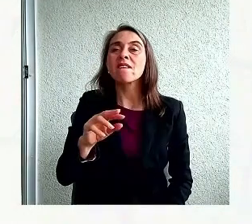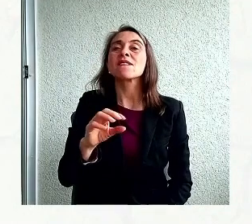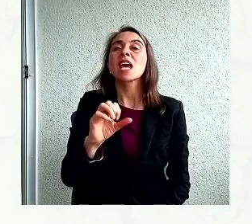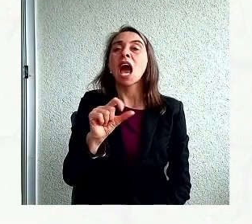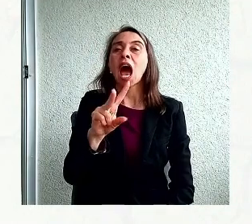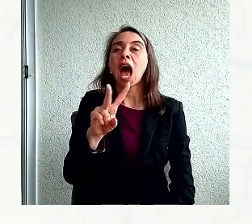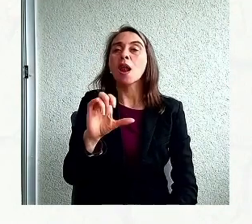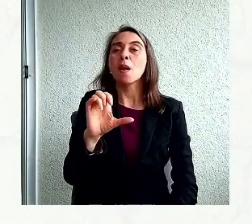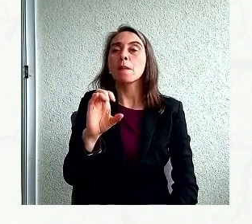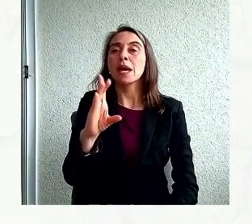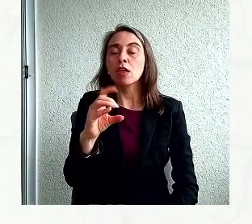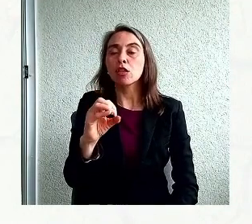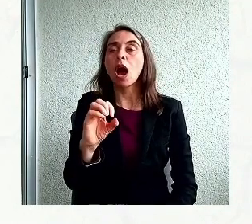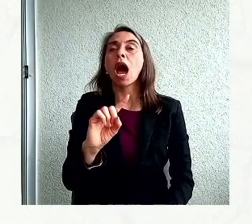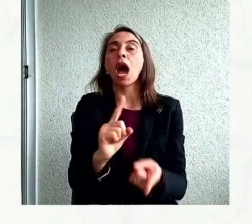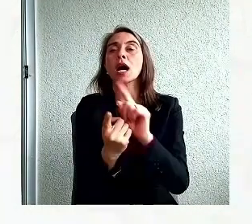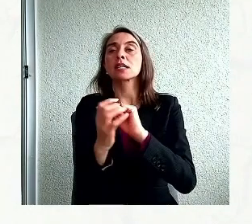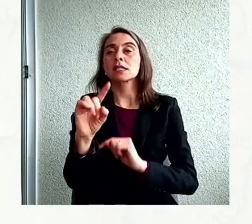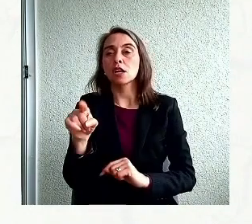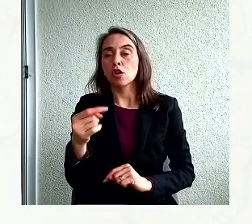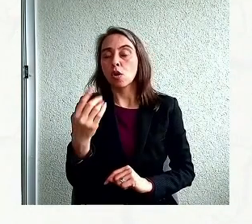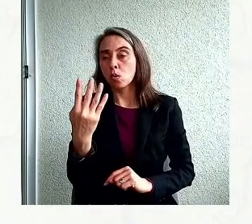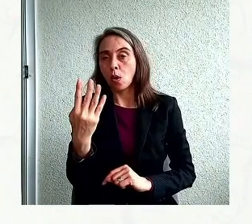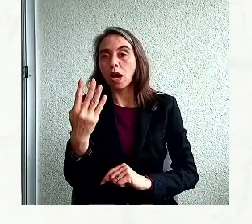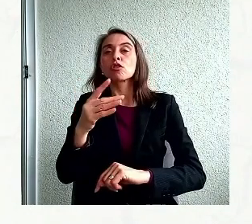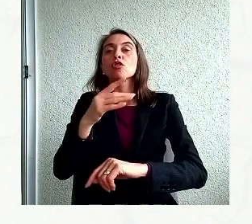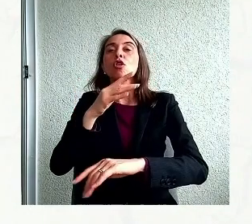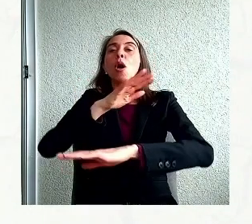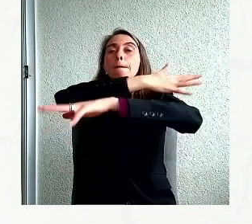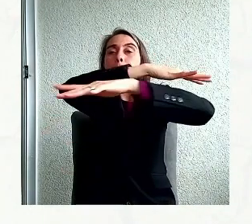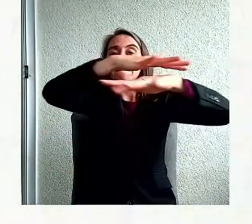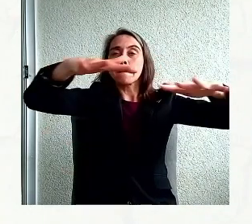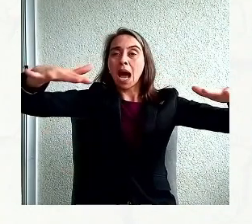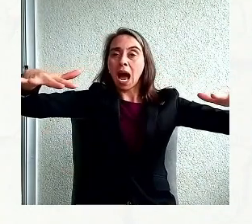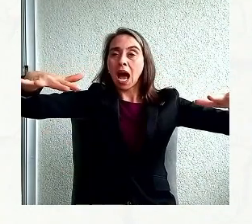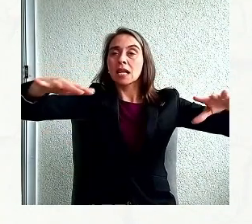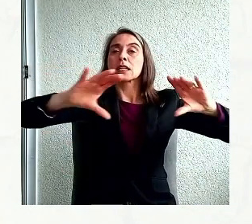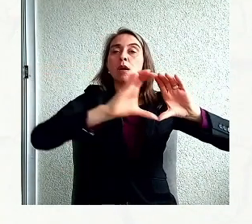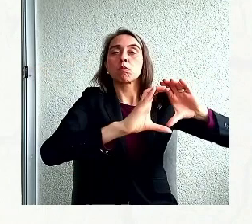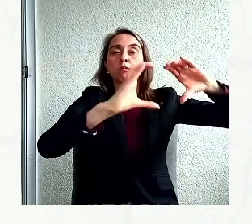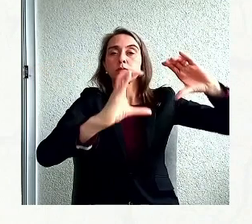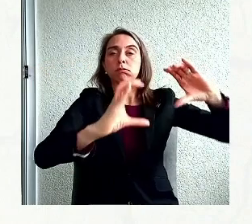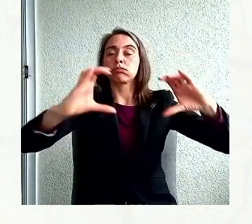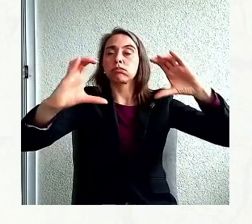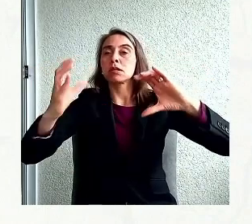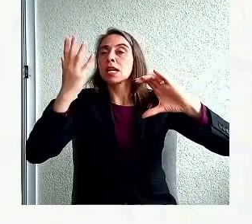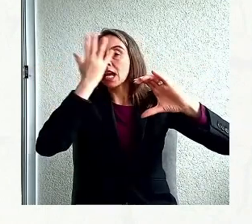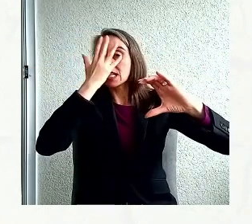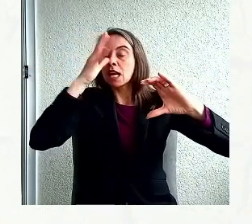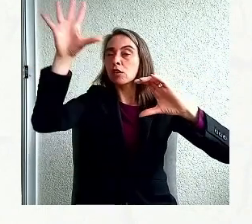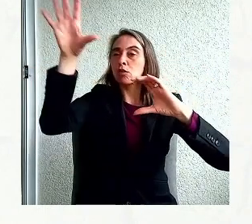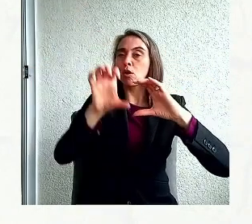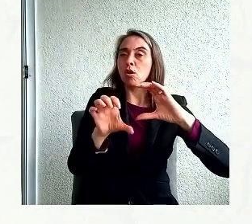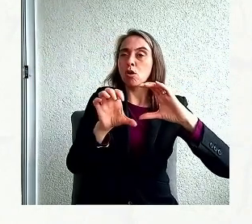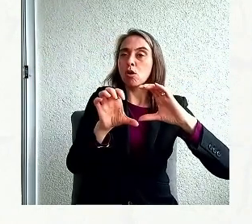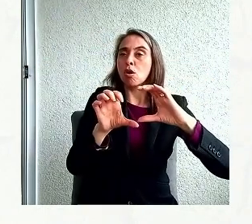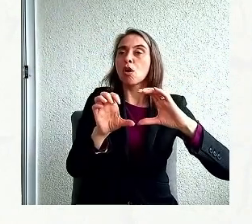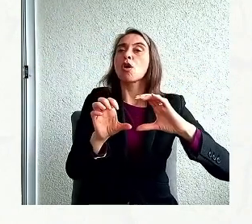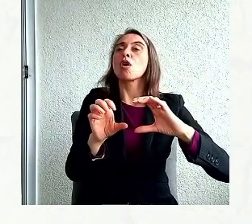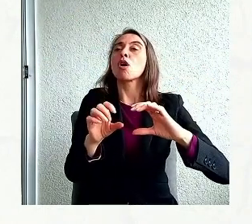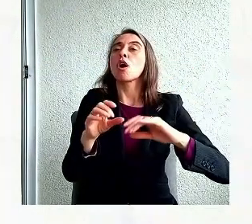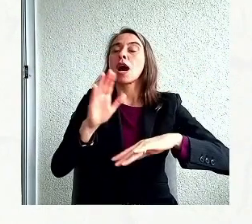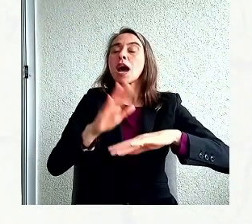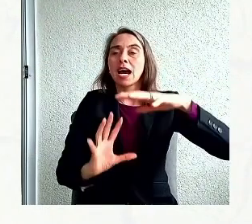que es, por el contrario, el sistema de calefacción de la Tierra. Los océanos, las corrientes oceánicas, son justamente el sistema de calefacción del sistema